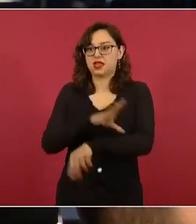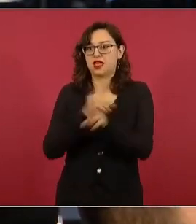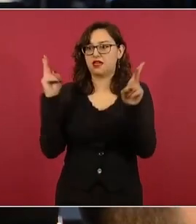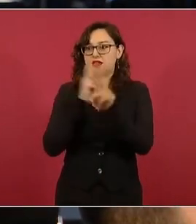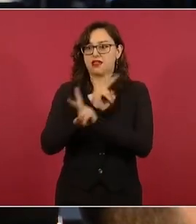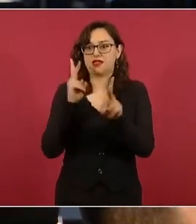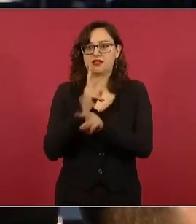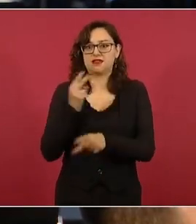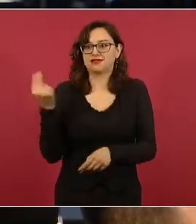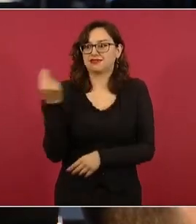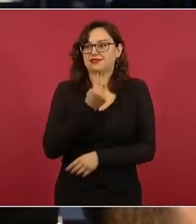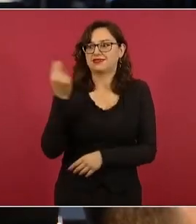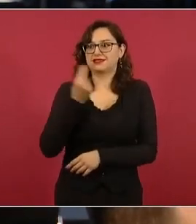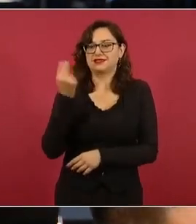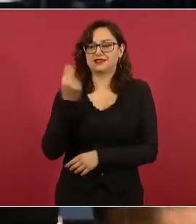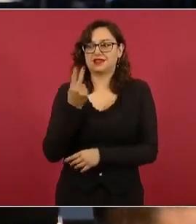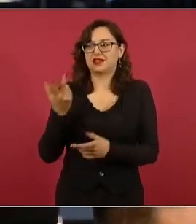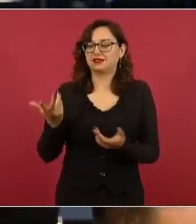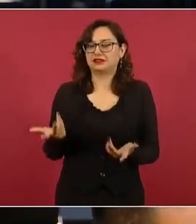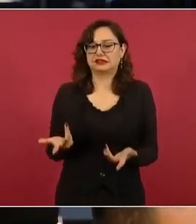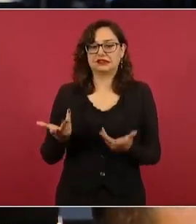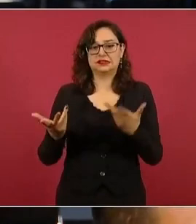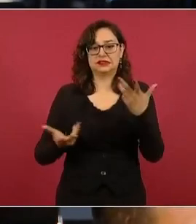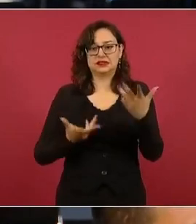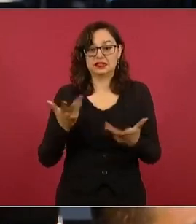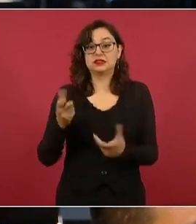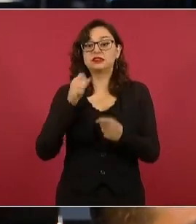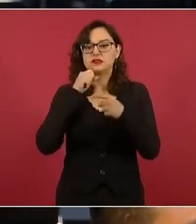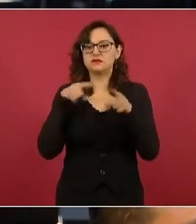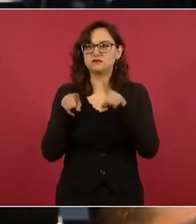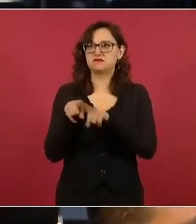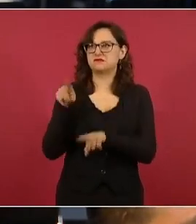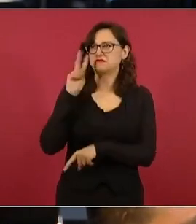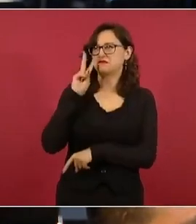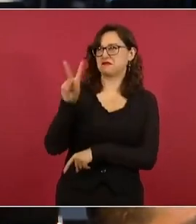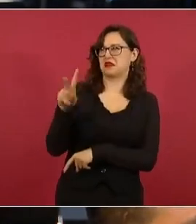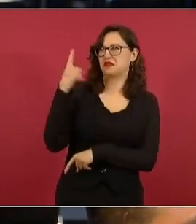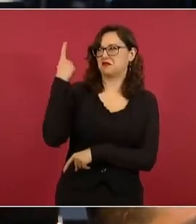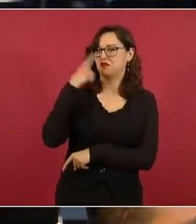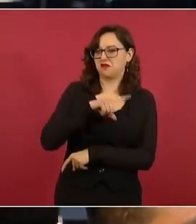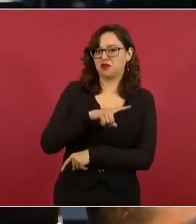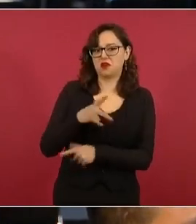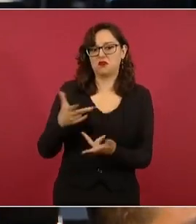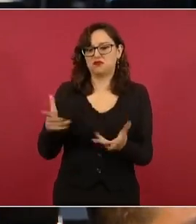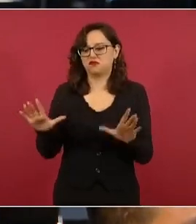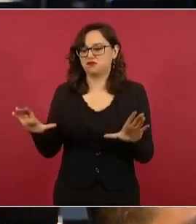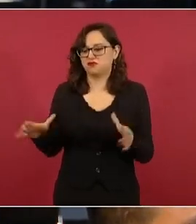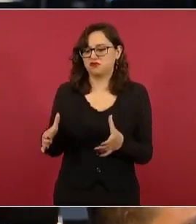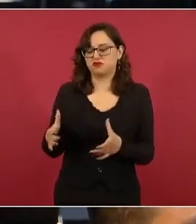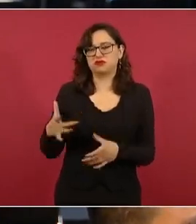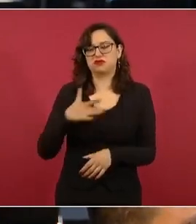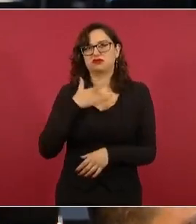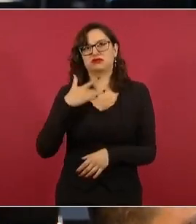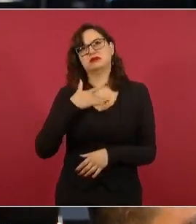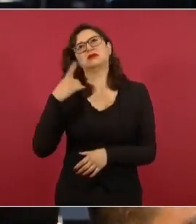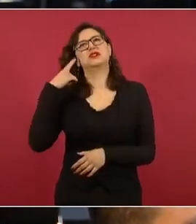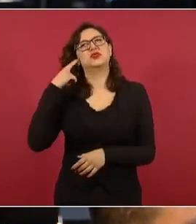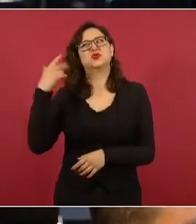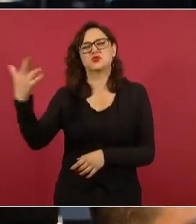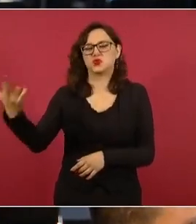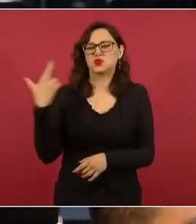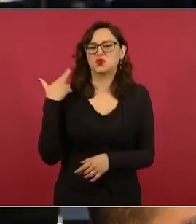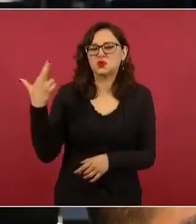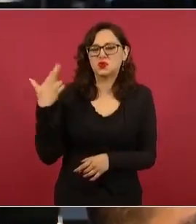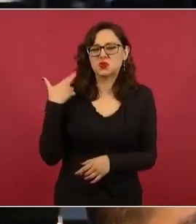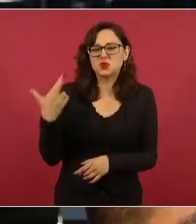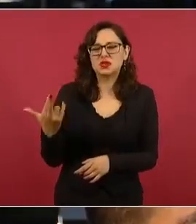entonces hay contaminación visual. Las comunidades se quejan que hace ruido y